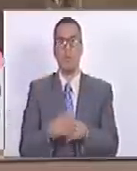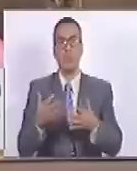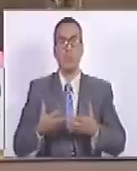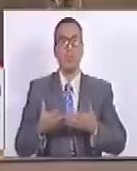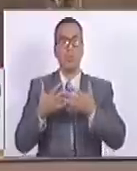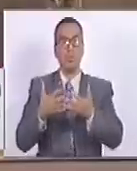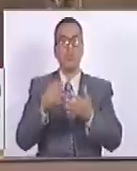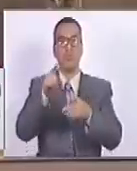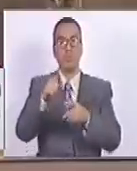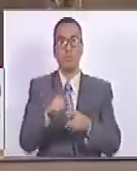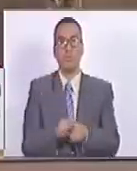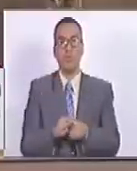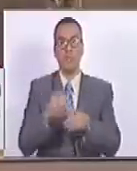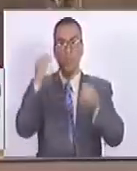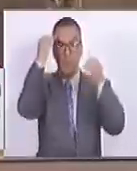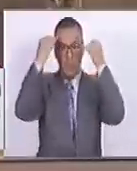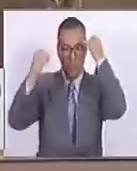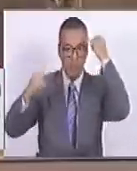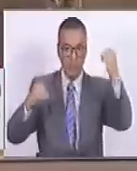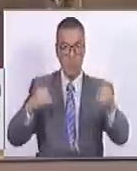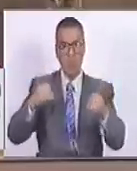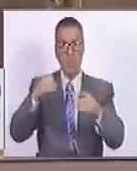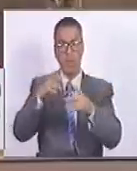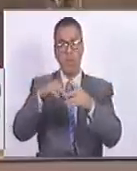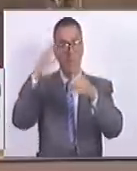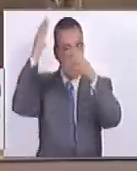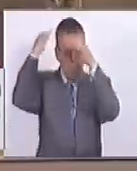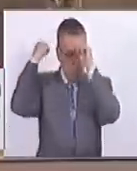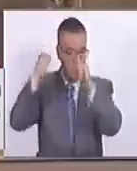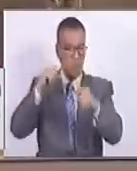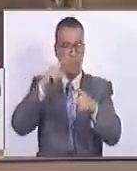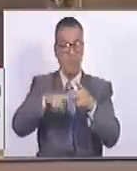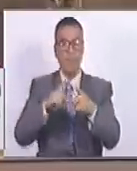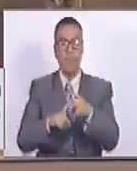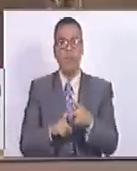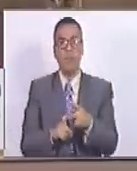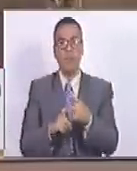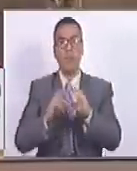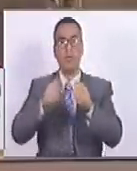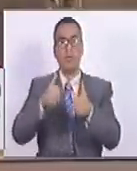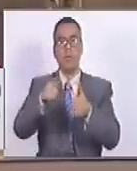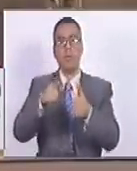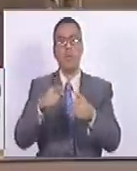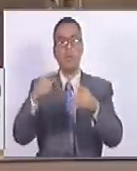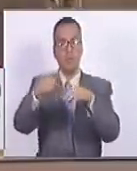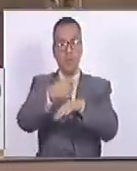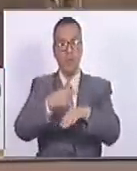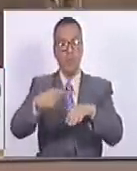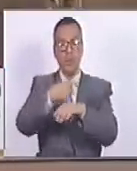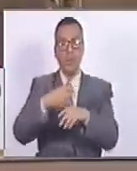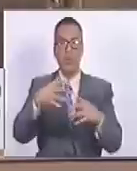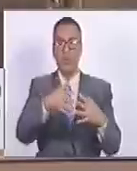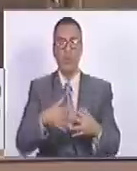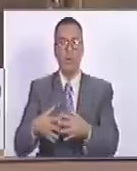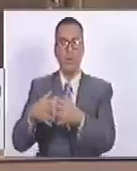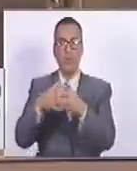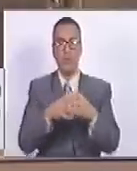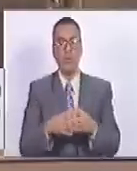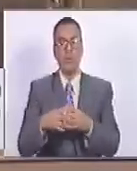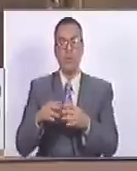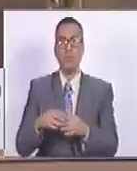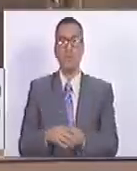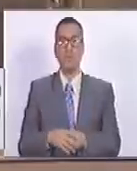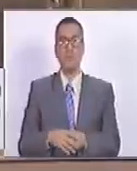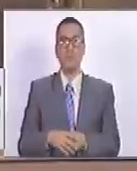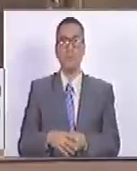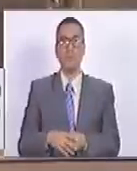complacencia con la estrategia de agresión diplomática y multiforme emprendida por el gobierno de los Estados Unidos de